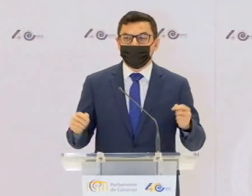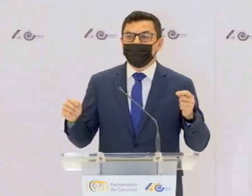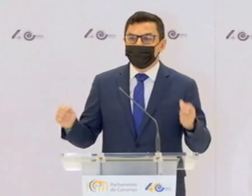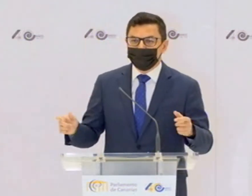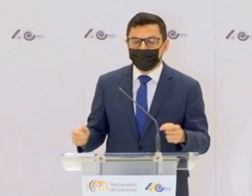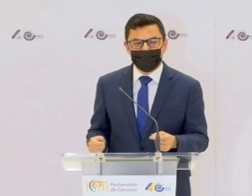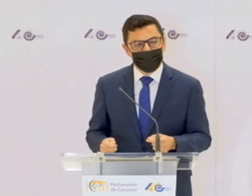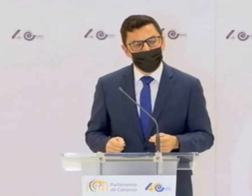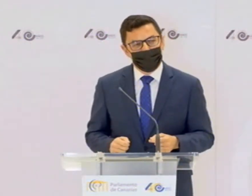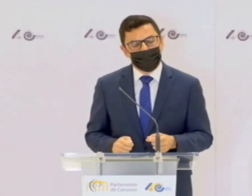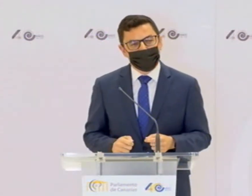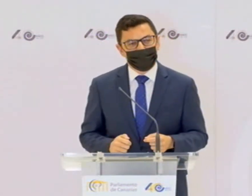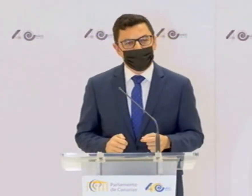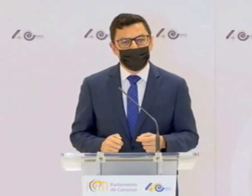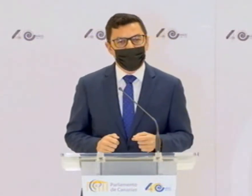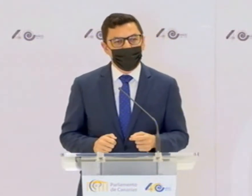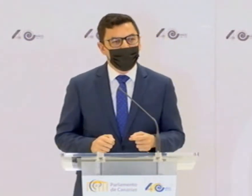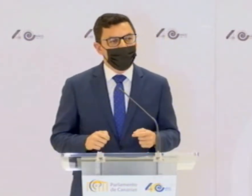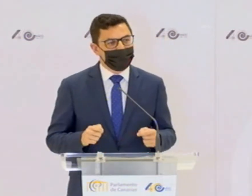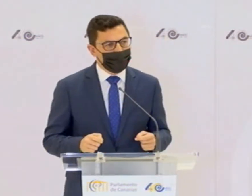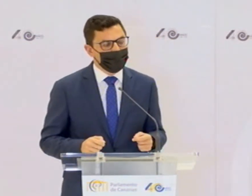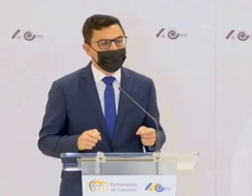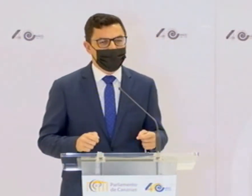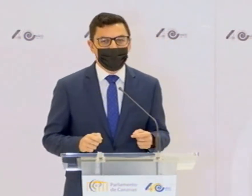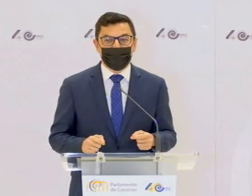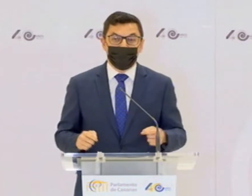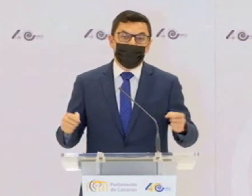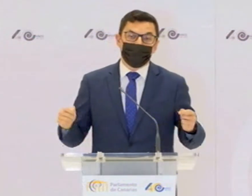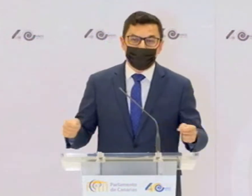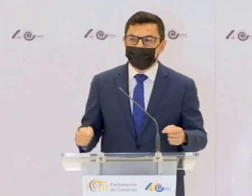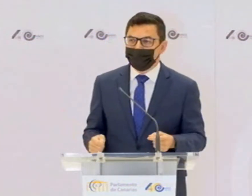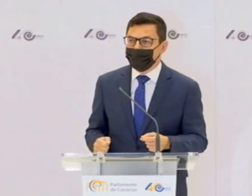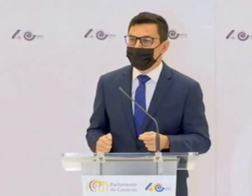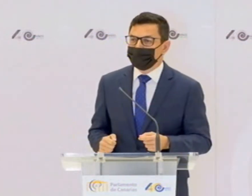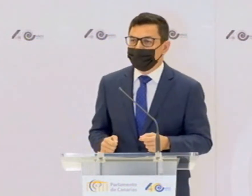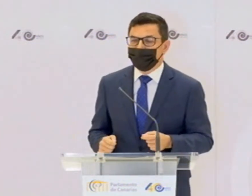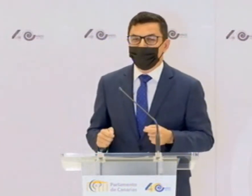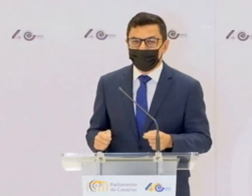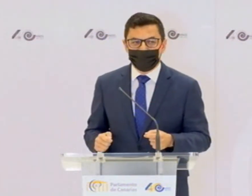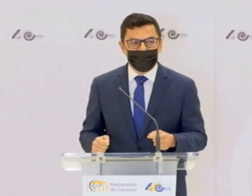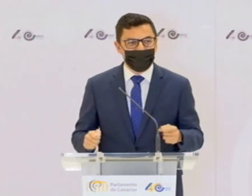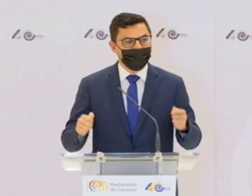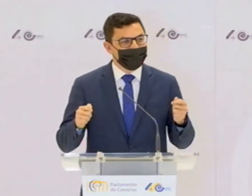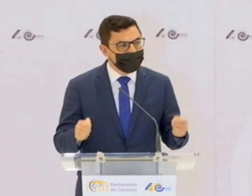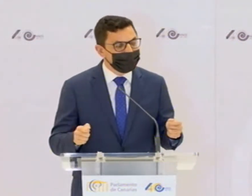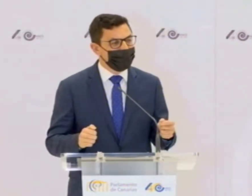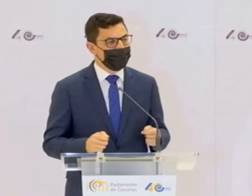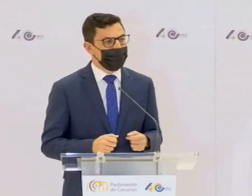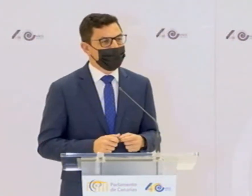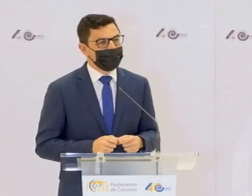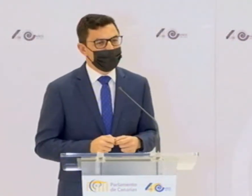Parece que no existen los 300.000 parados en Canarias o los 90.000 personas en Canarias que